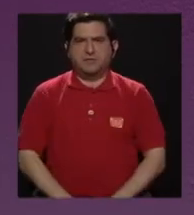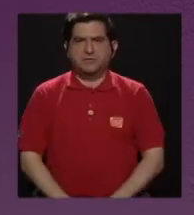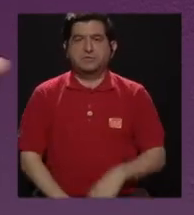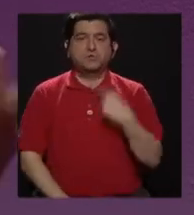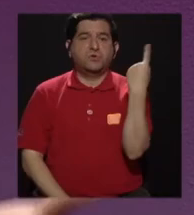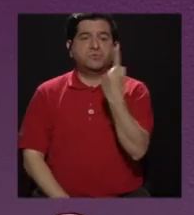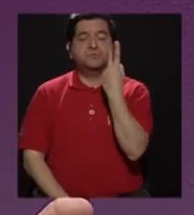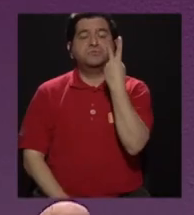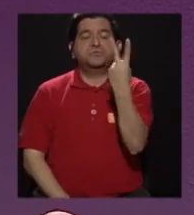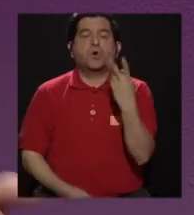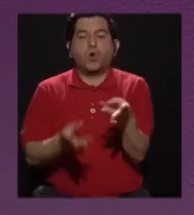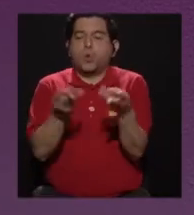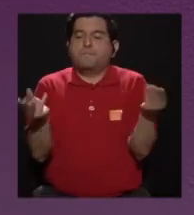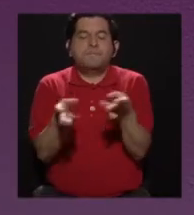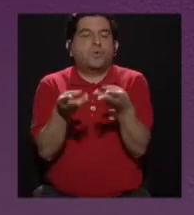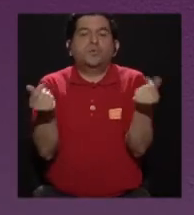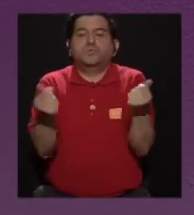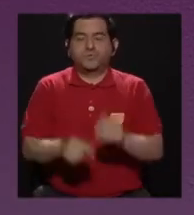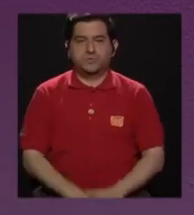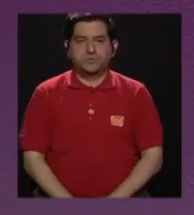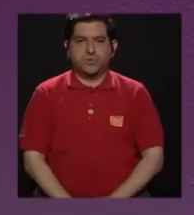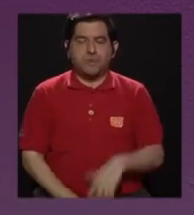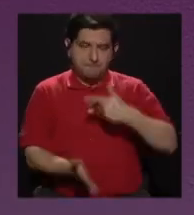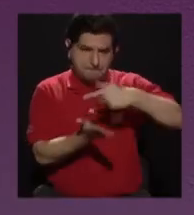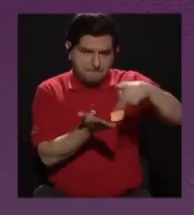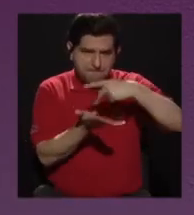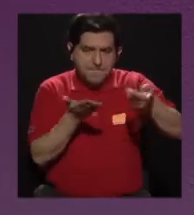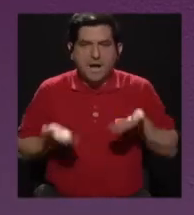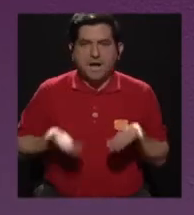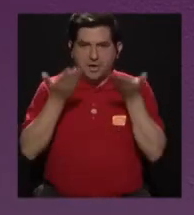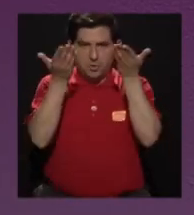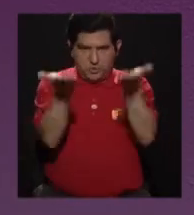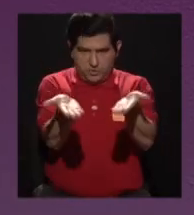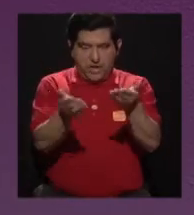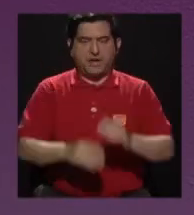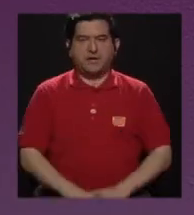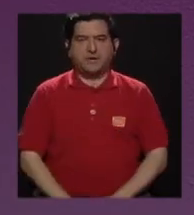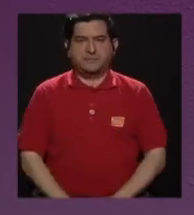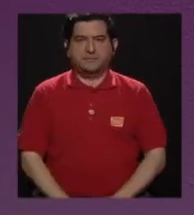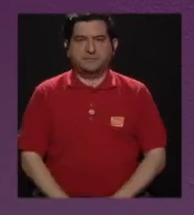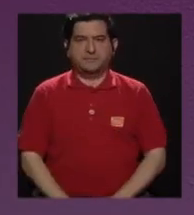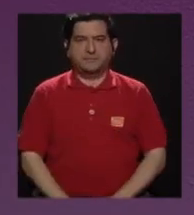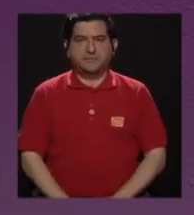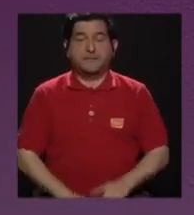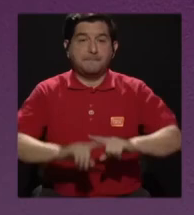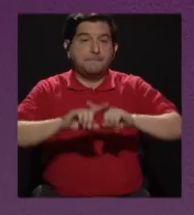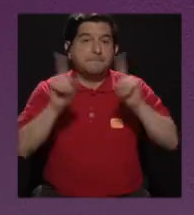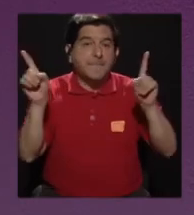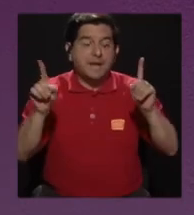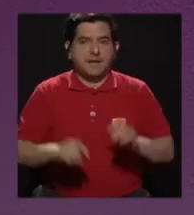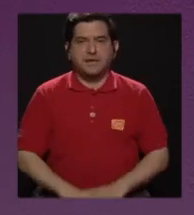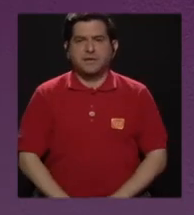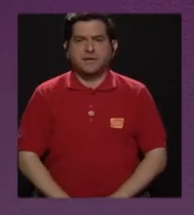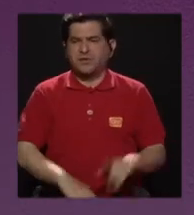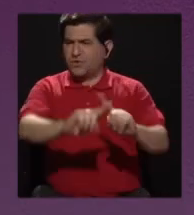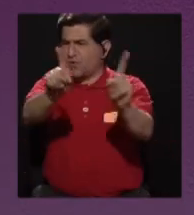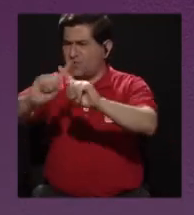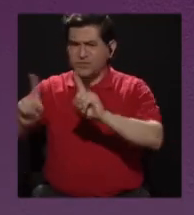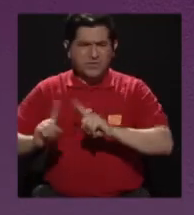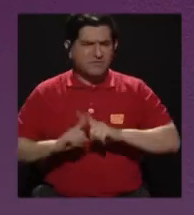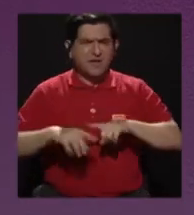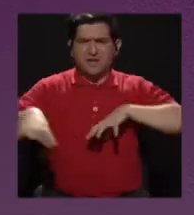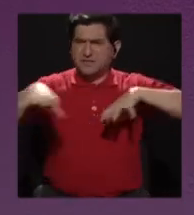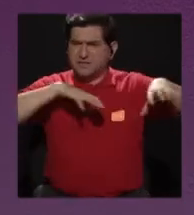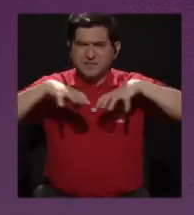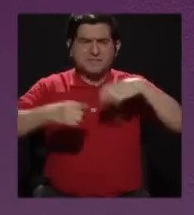solo se ve lo productivo, o sea, lo que genera un salario o se paga o remunera. Sin embargo, hay una gran cantidad de trabajos